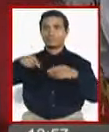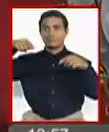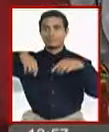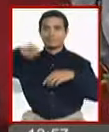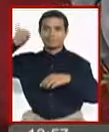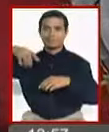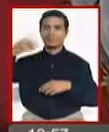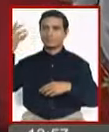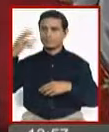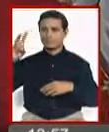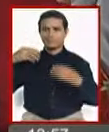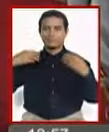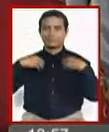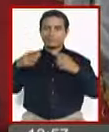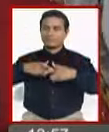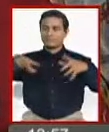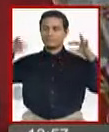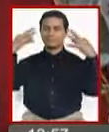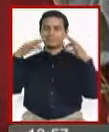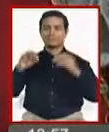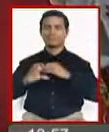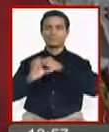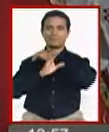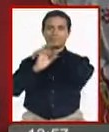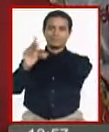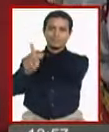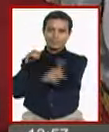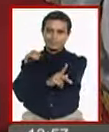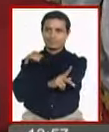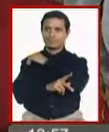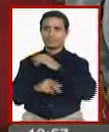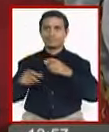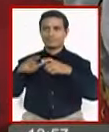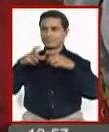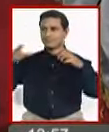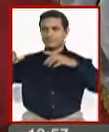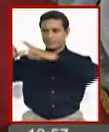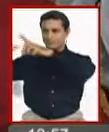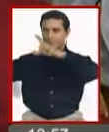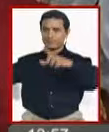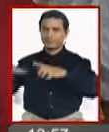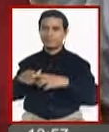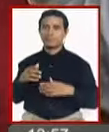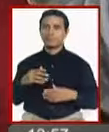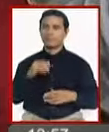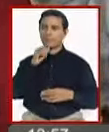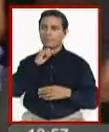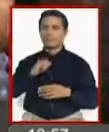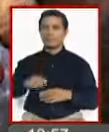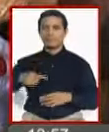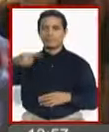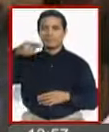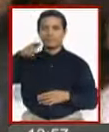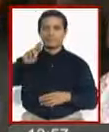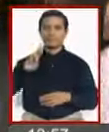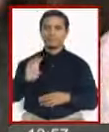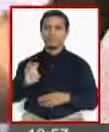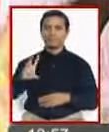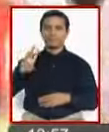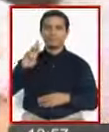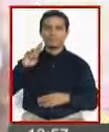jueves 16 tenemos la gran fiesta de compadres en el gran local Mi Viejo Quebracho, un